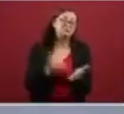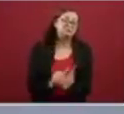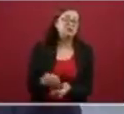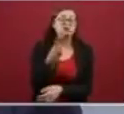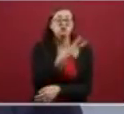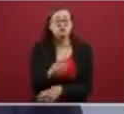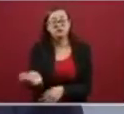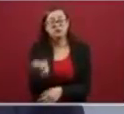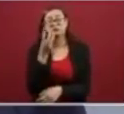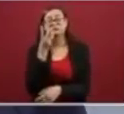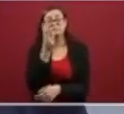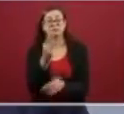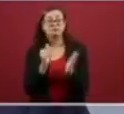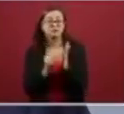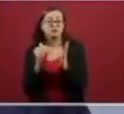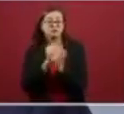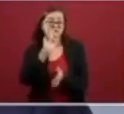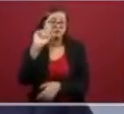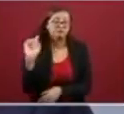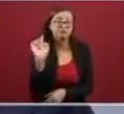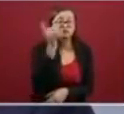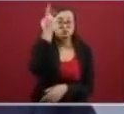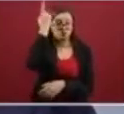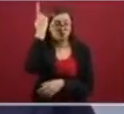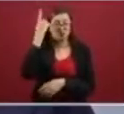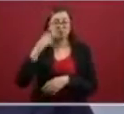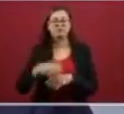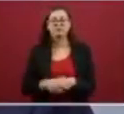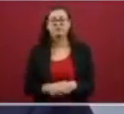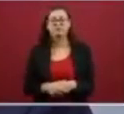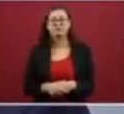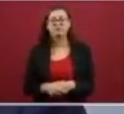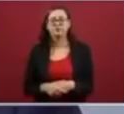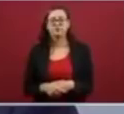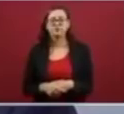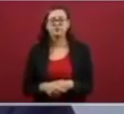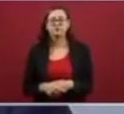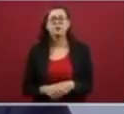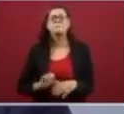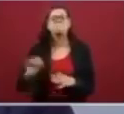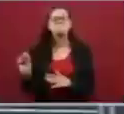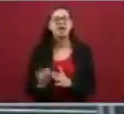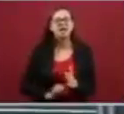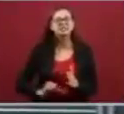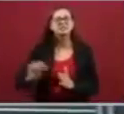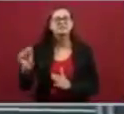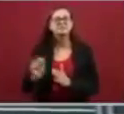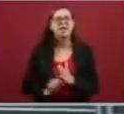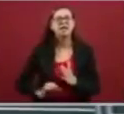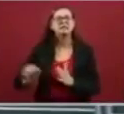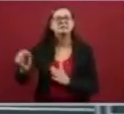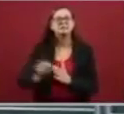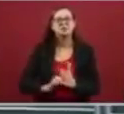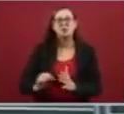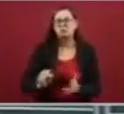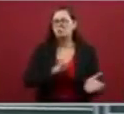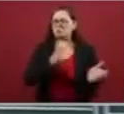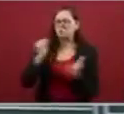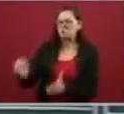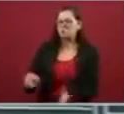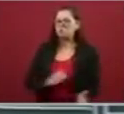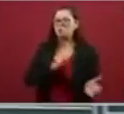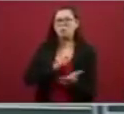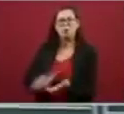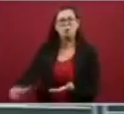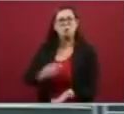3.203 millones de dólares. Es el monto mensual más alto en toda